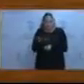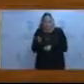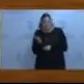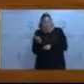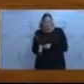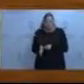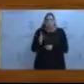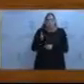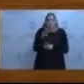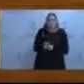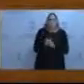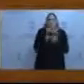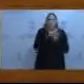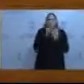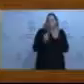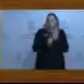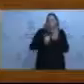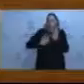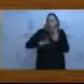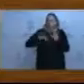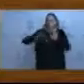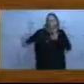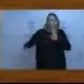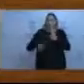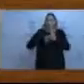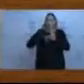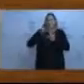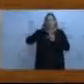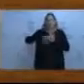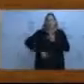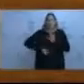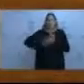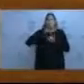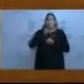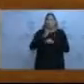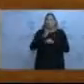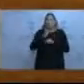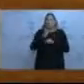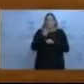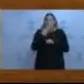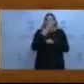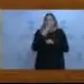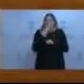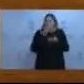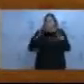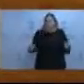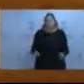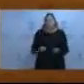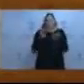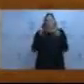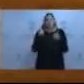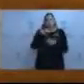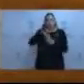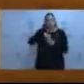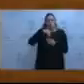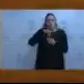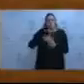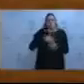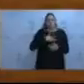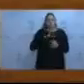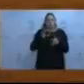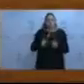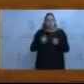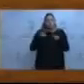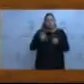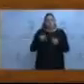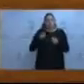el quinto punto, al añadir un quinto punto que dice que por el Principado se impulse la formación con contenidos en soporte vital básico y